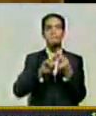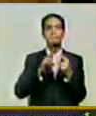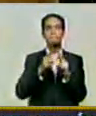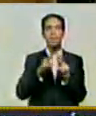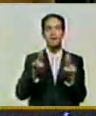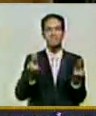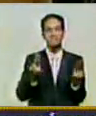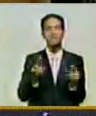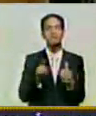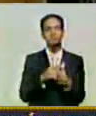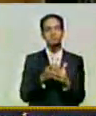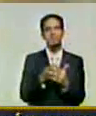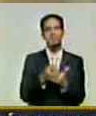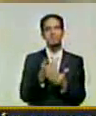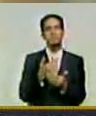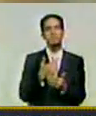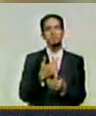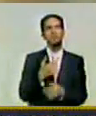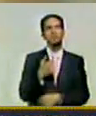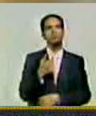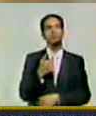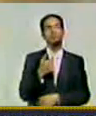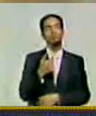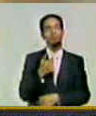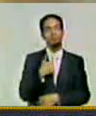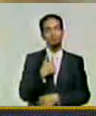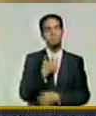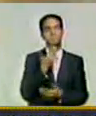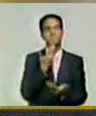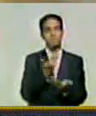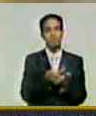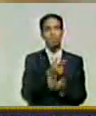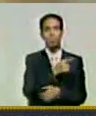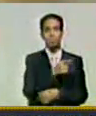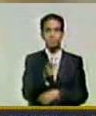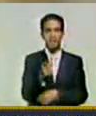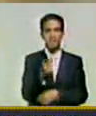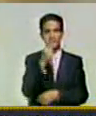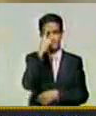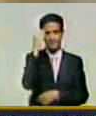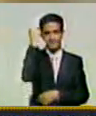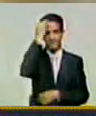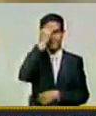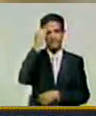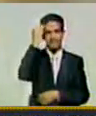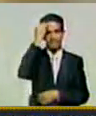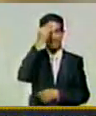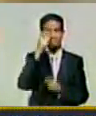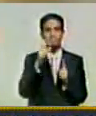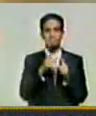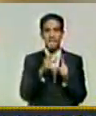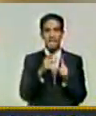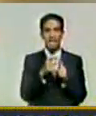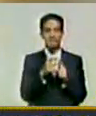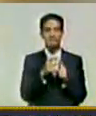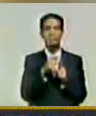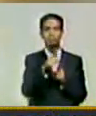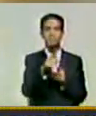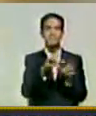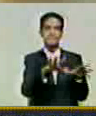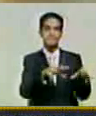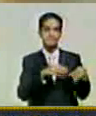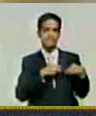les agradezco que ustedes concienticen estas palabras, que ustedes hagan como suyos este